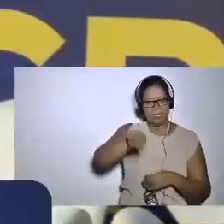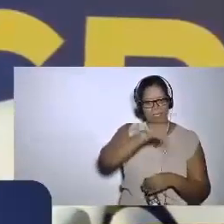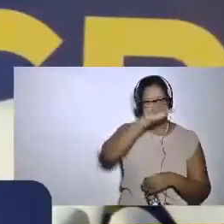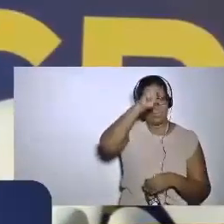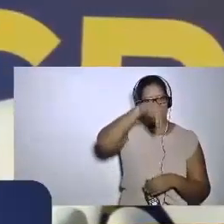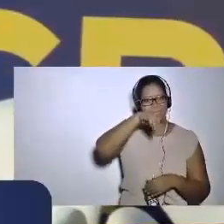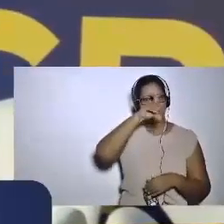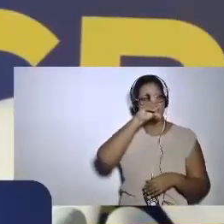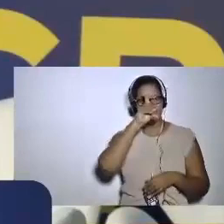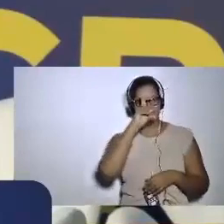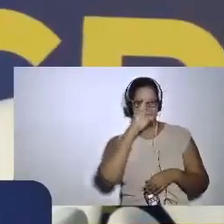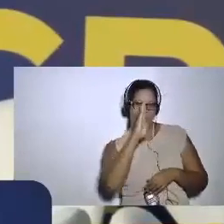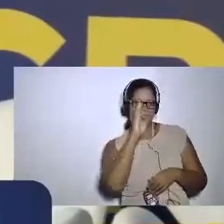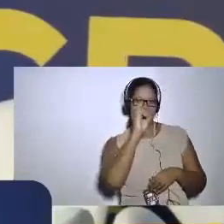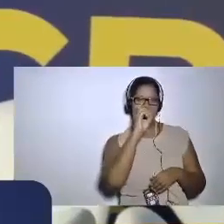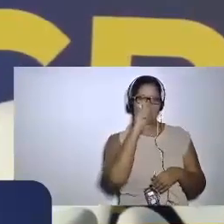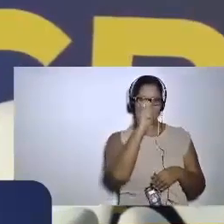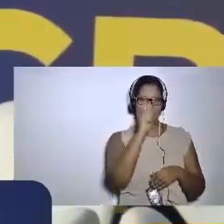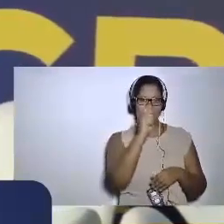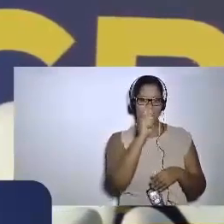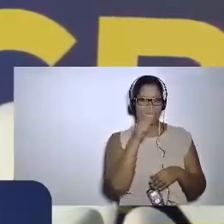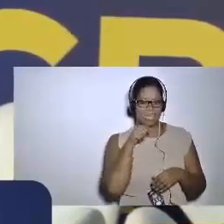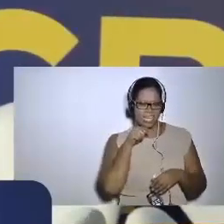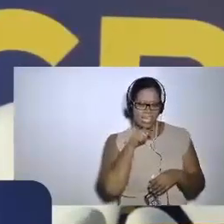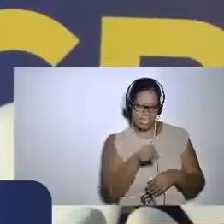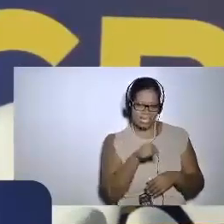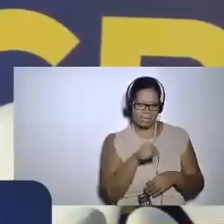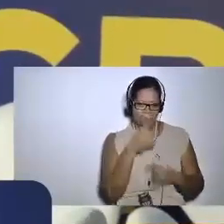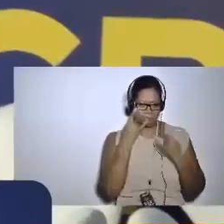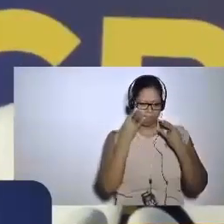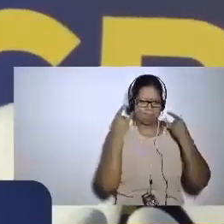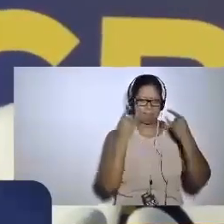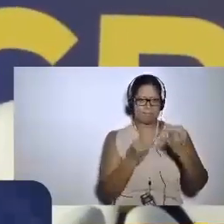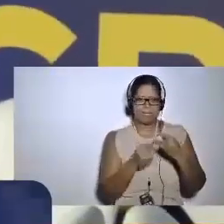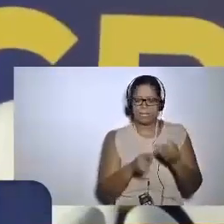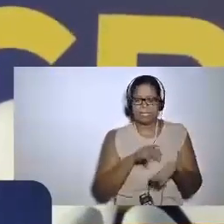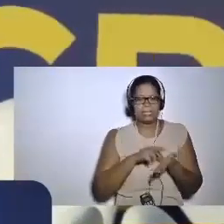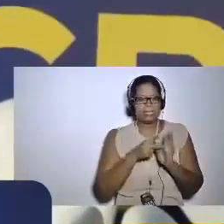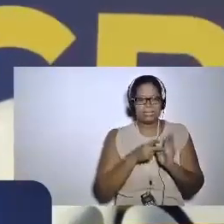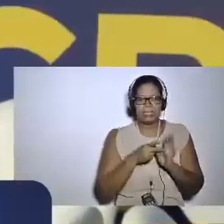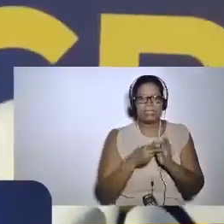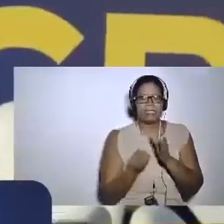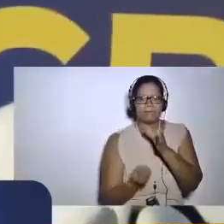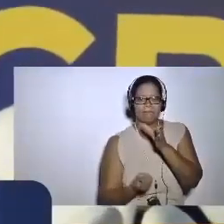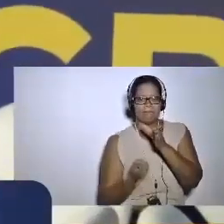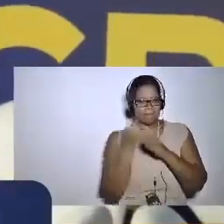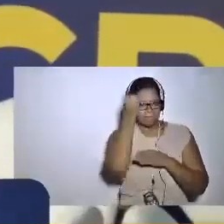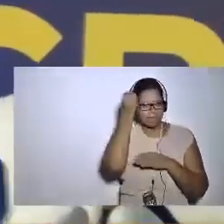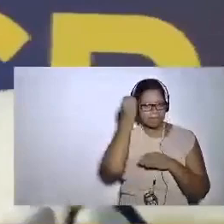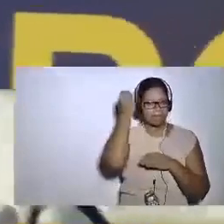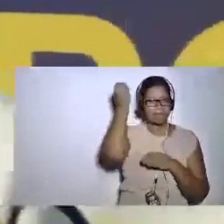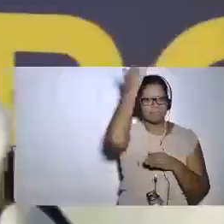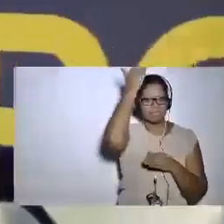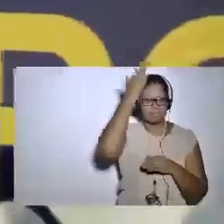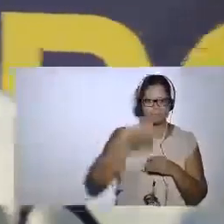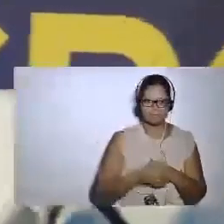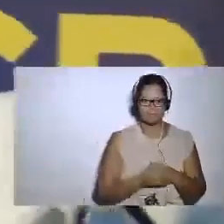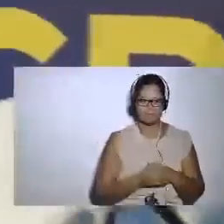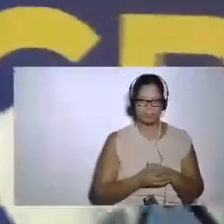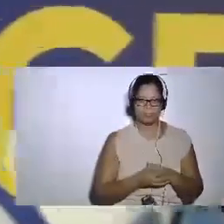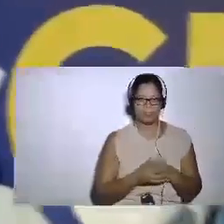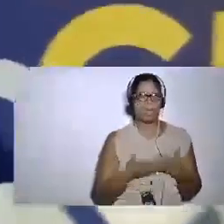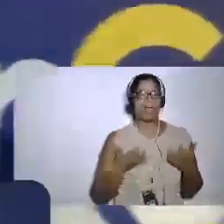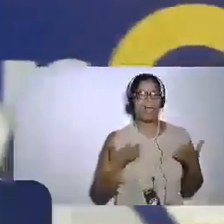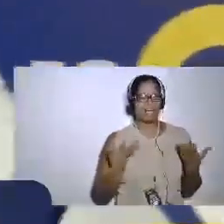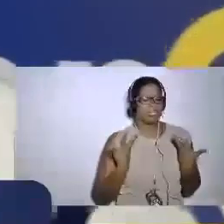regulatorios. Bien, la meta, el objetivo es innovación. Esto es de lo que estamos hablando y estamos hablando sobre los agentes regulatorios.